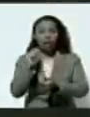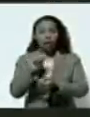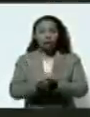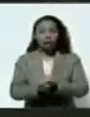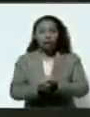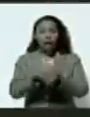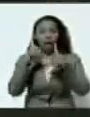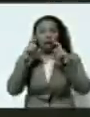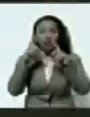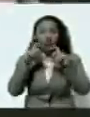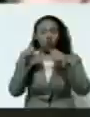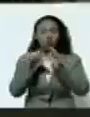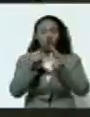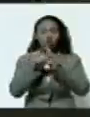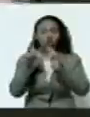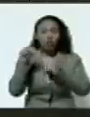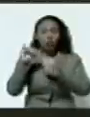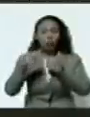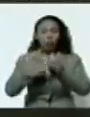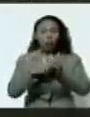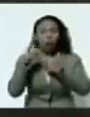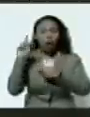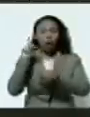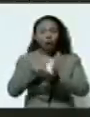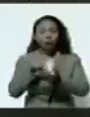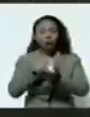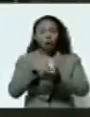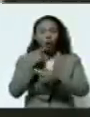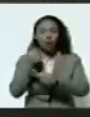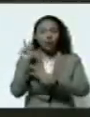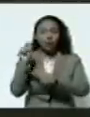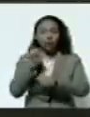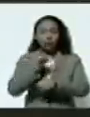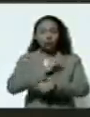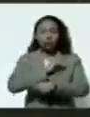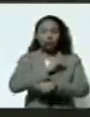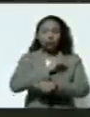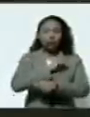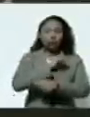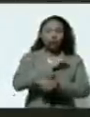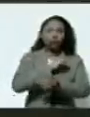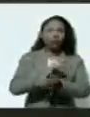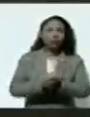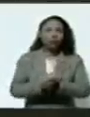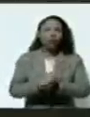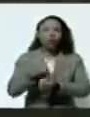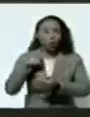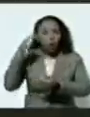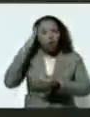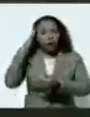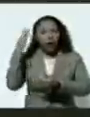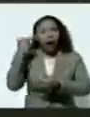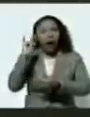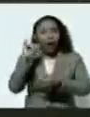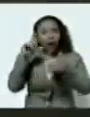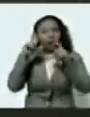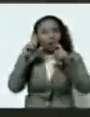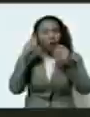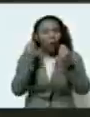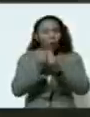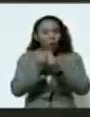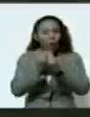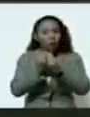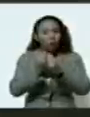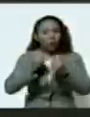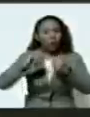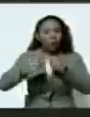y la foto donde está Juan Guaidó. Lo dice Casella, aterrorizado. Sé que hay fotos con